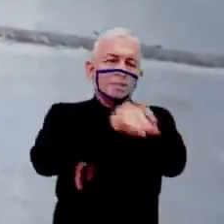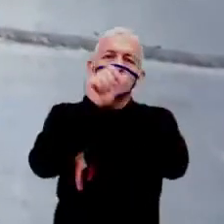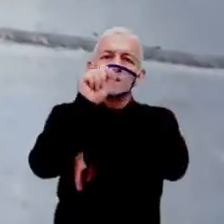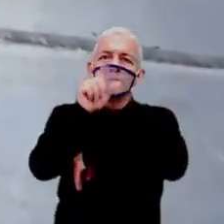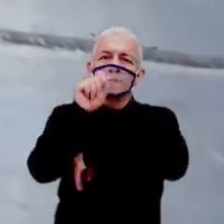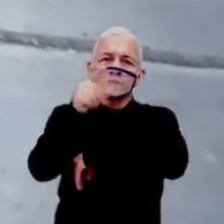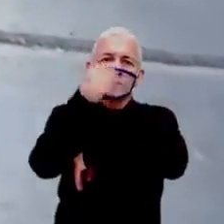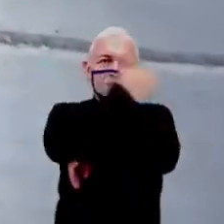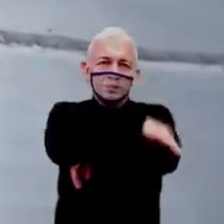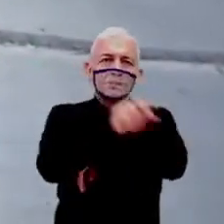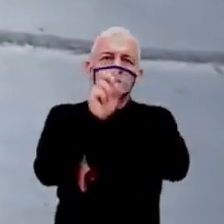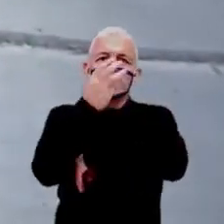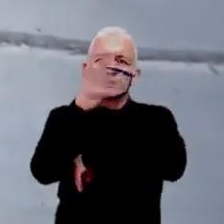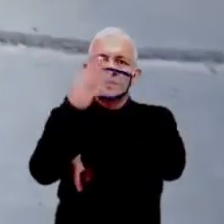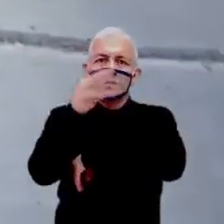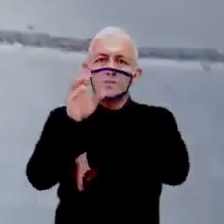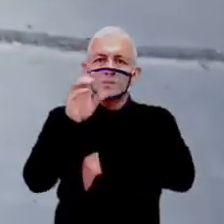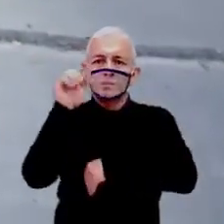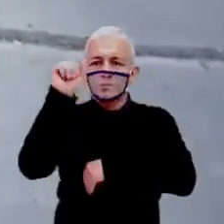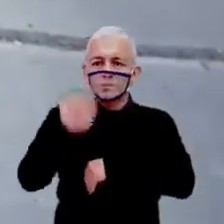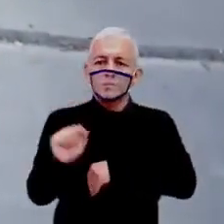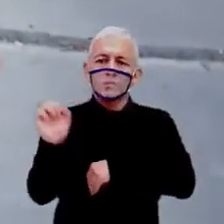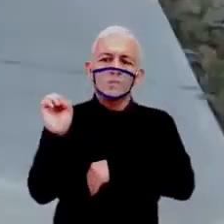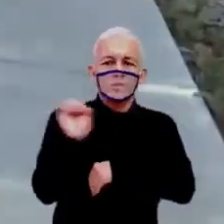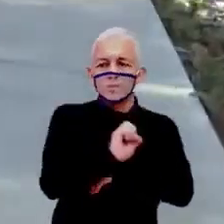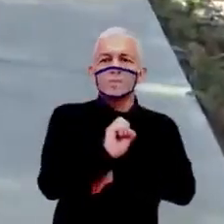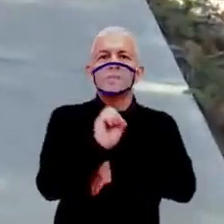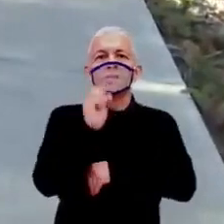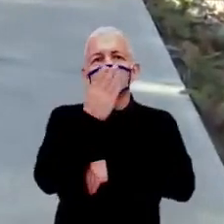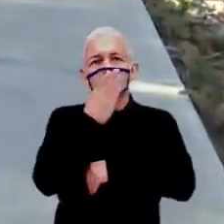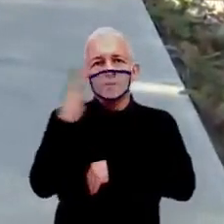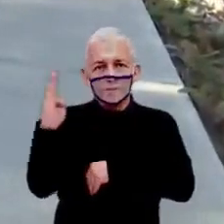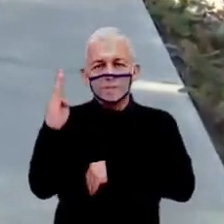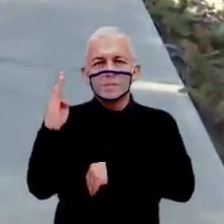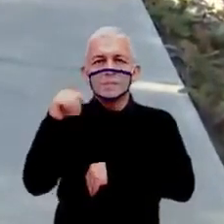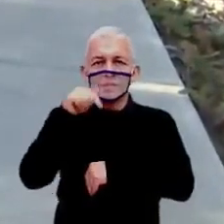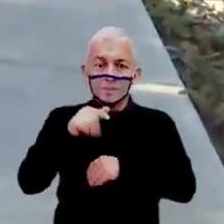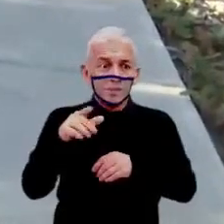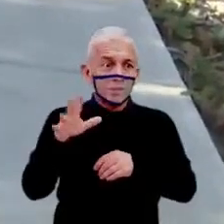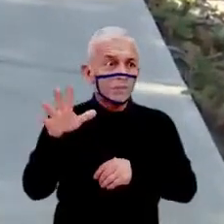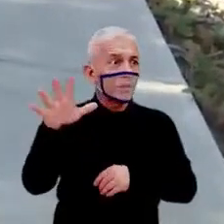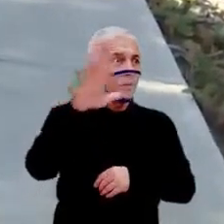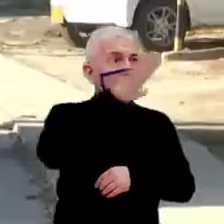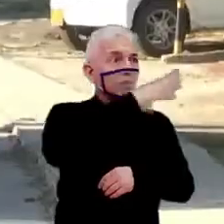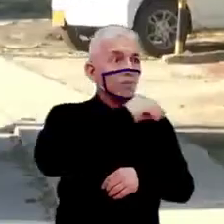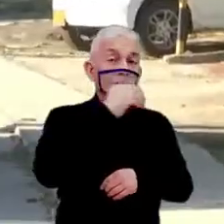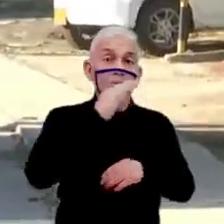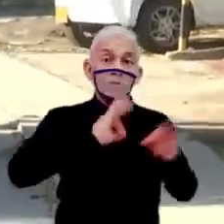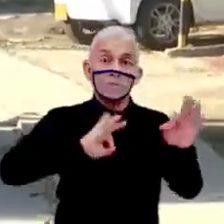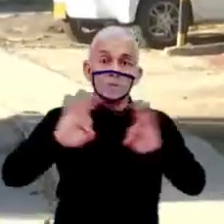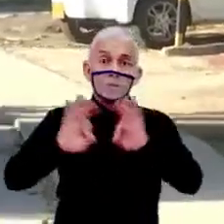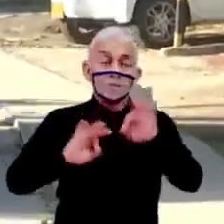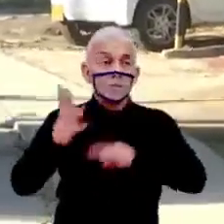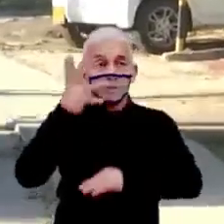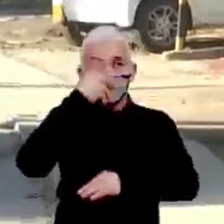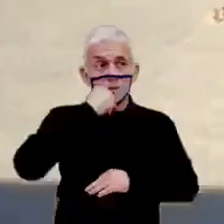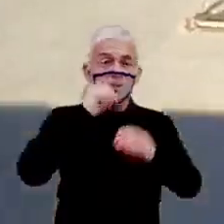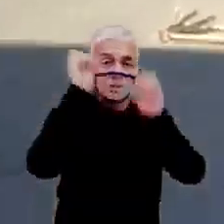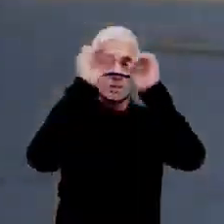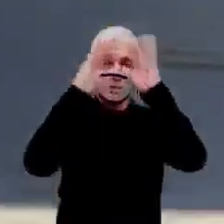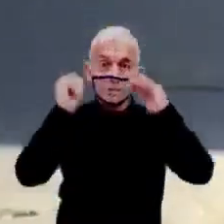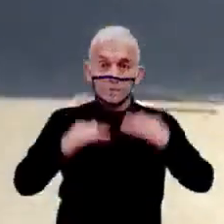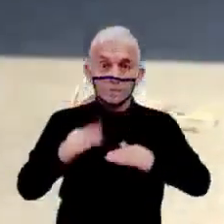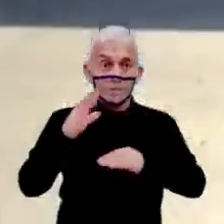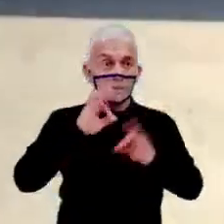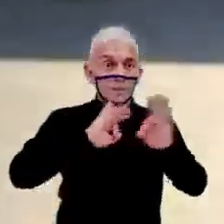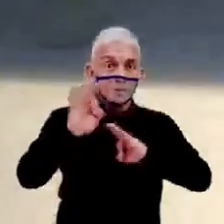13, en el barrio La Unión, en el suroriente de Barranquilla. Y es que en este barrio, en todas las calles, se respira felicidad. No solo por la Navidad, también porque